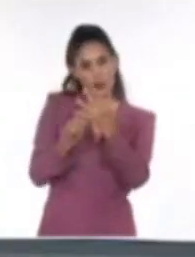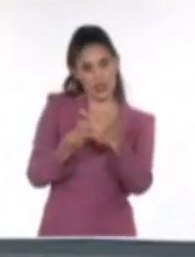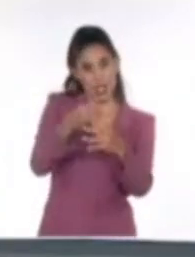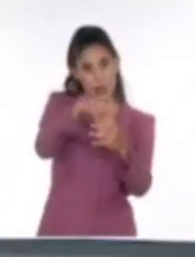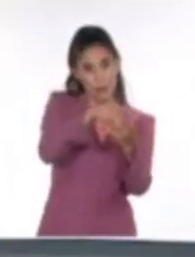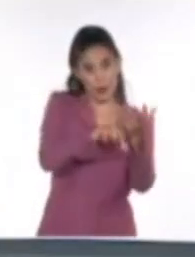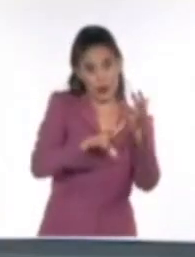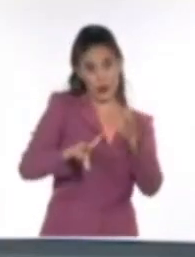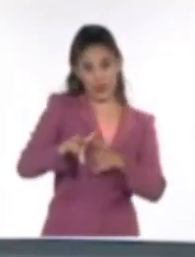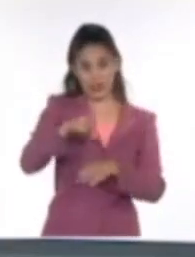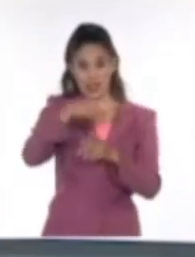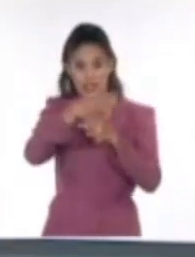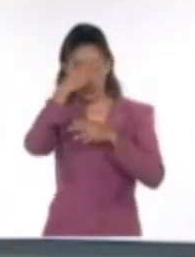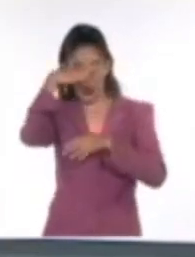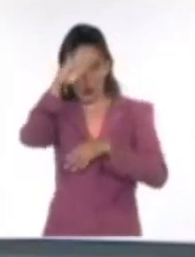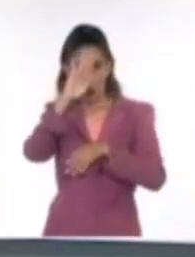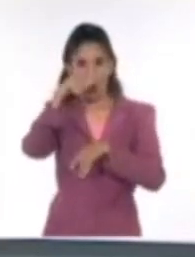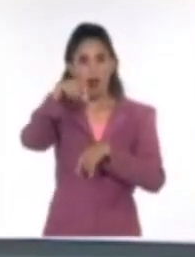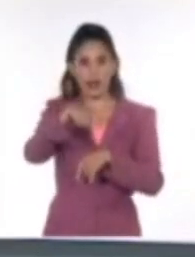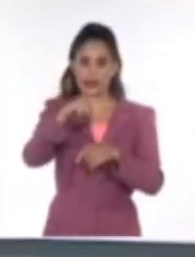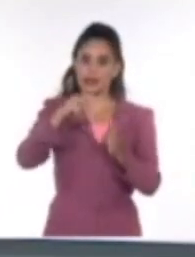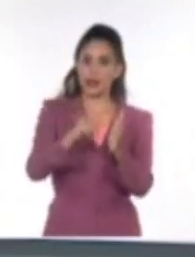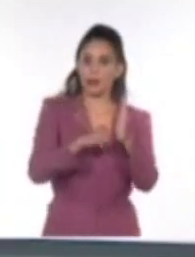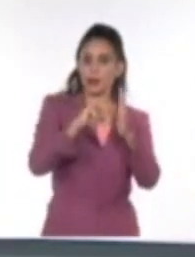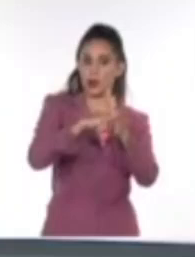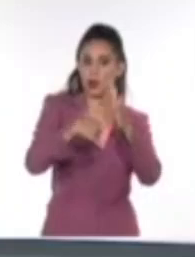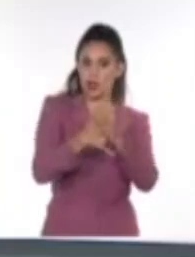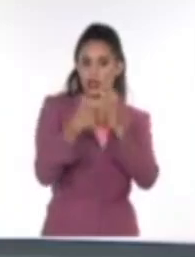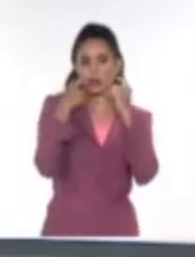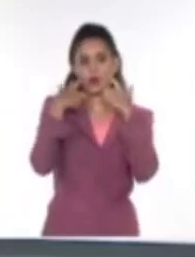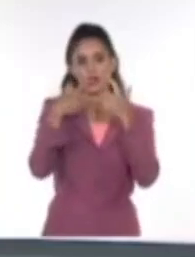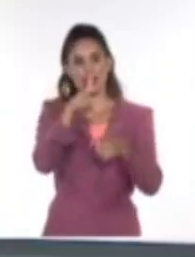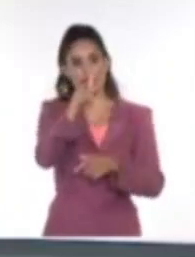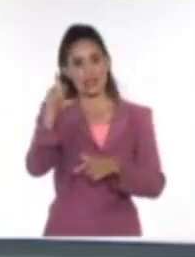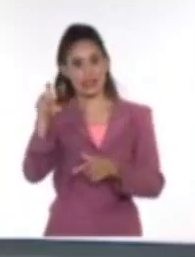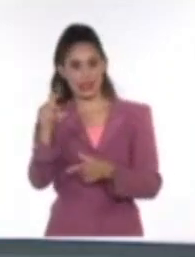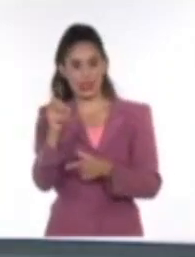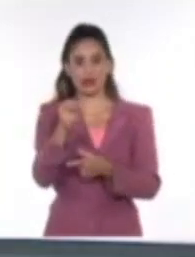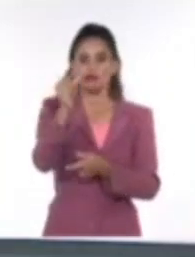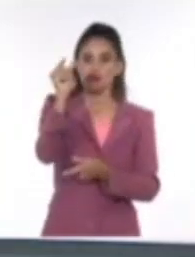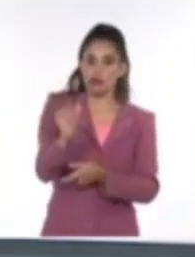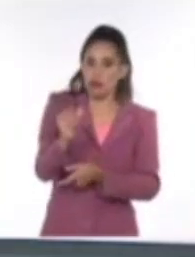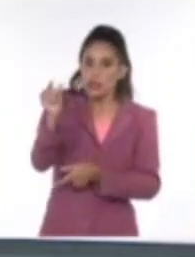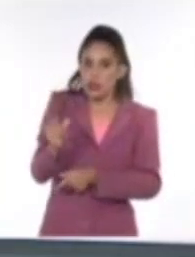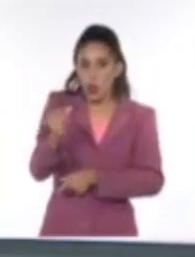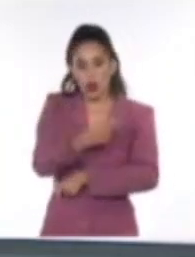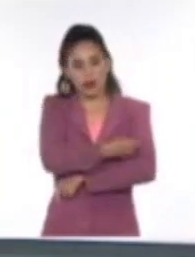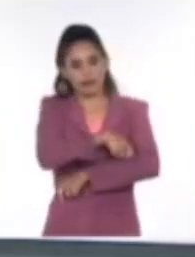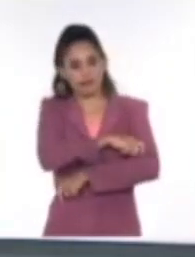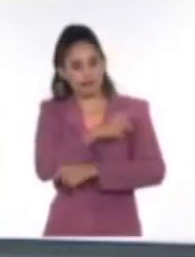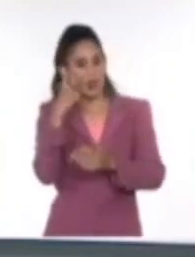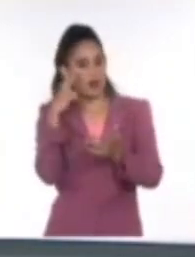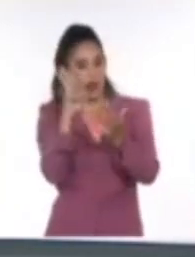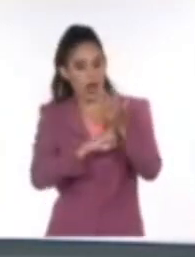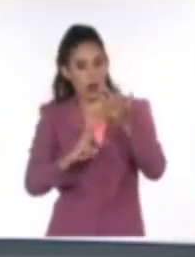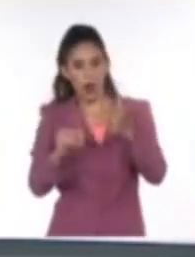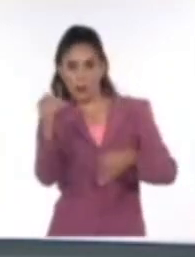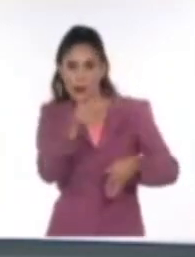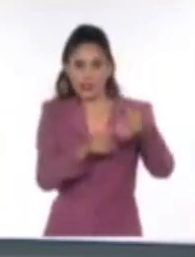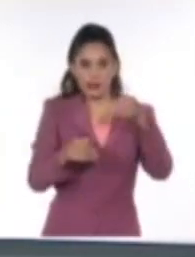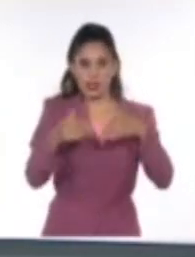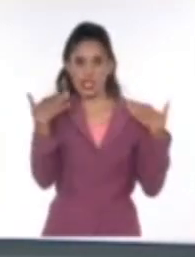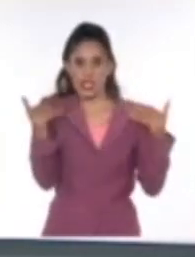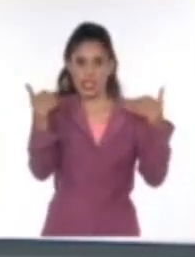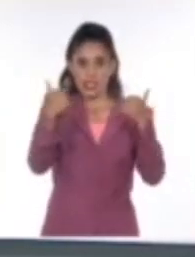este evento donde se han valorado más de 100 casos a partir de criterios médicos especializados. En ese proceso participaron las direcciones provinciales de